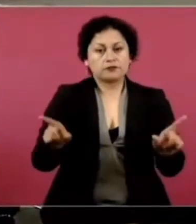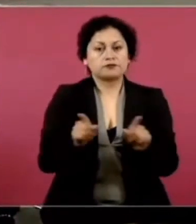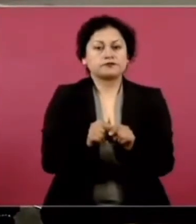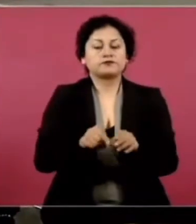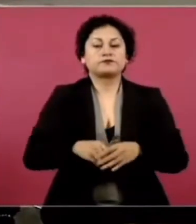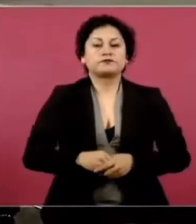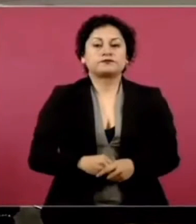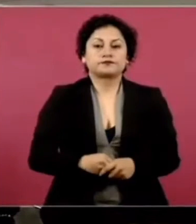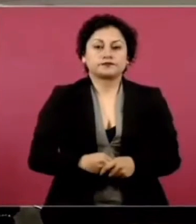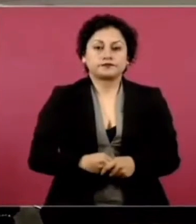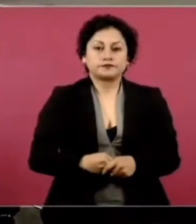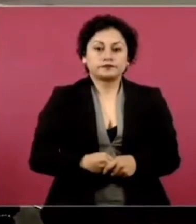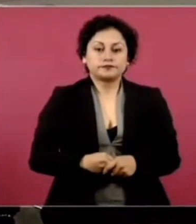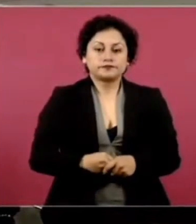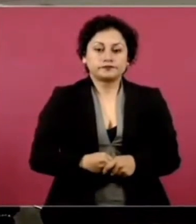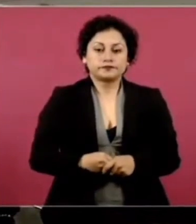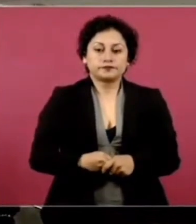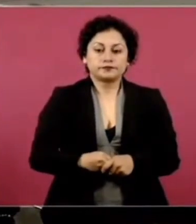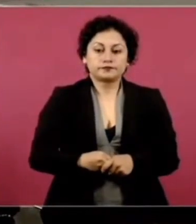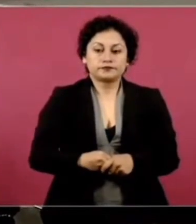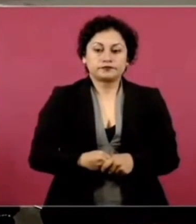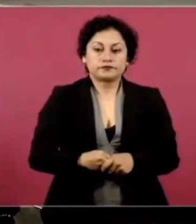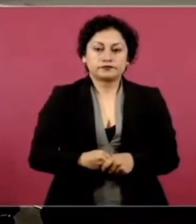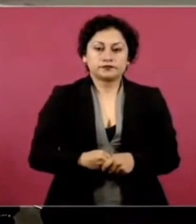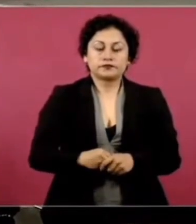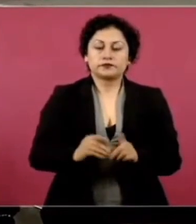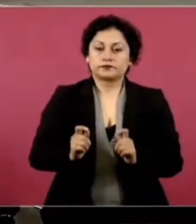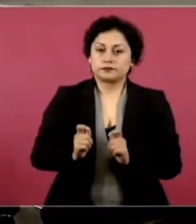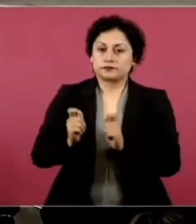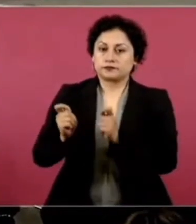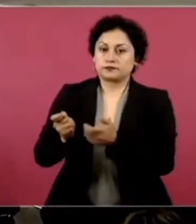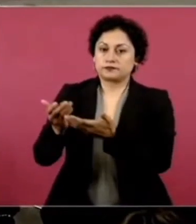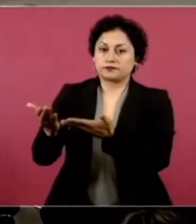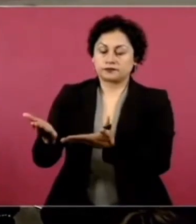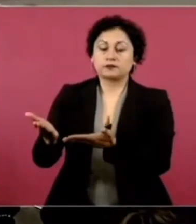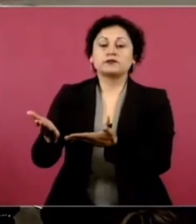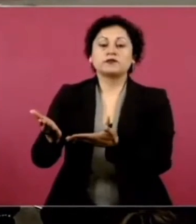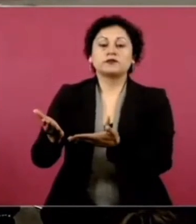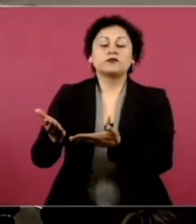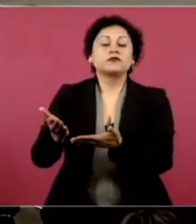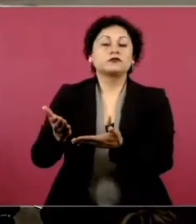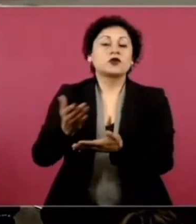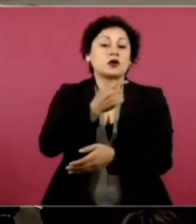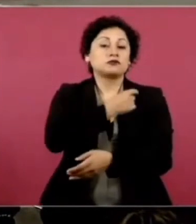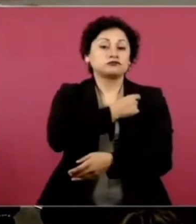Enseguida cedo la palabra al comandante de la Guardia Nacional.